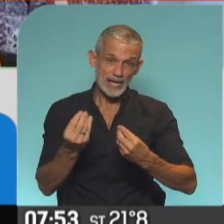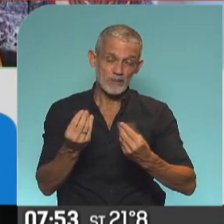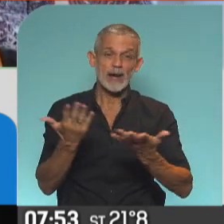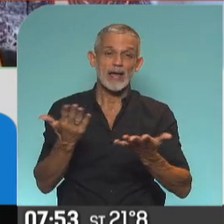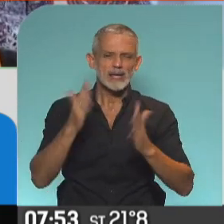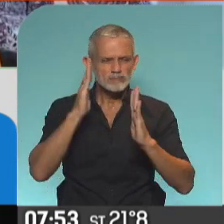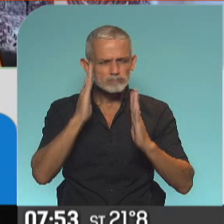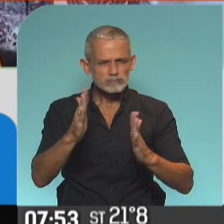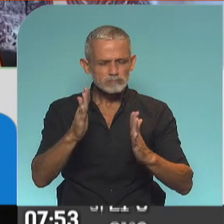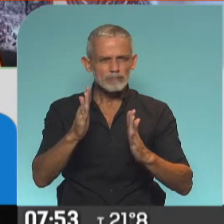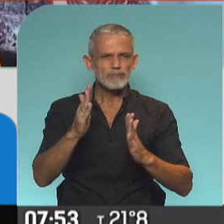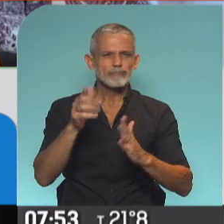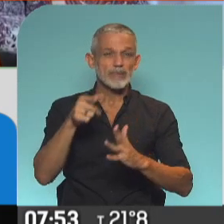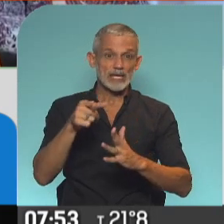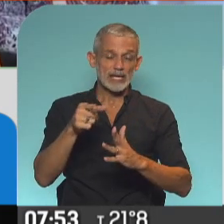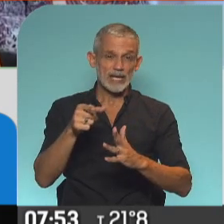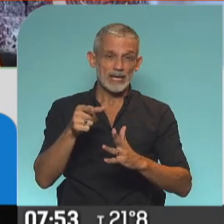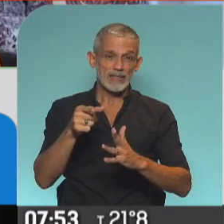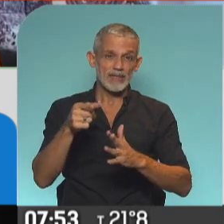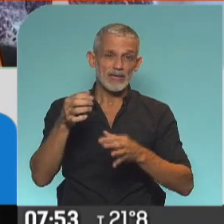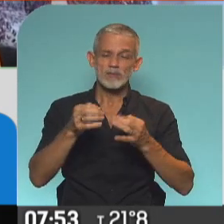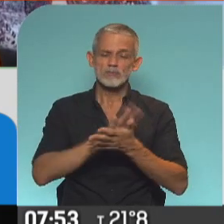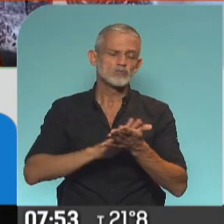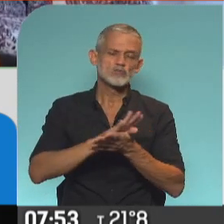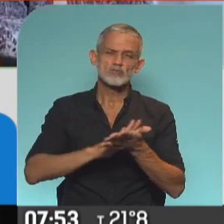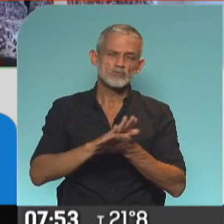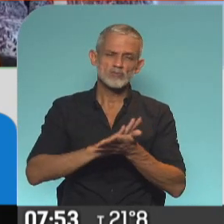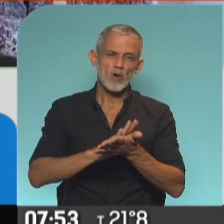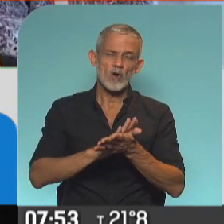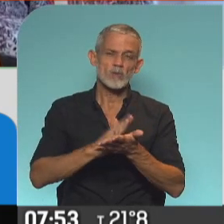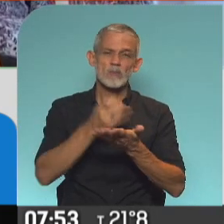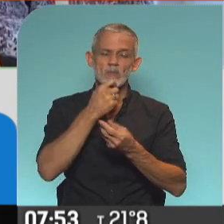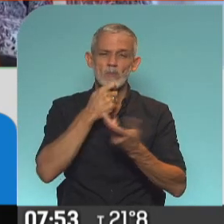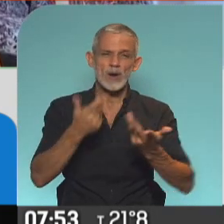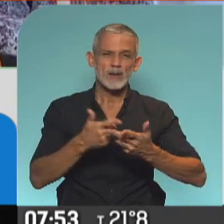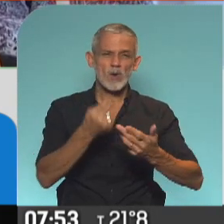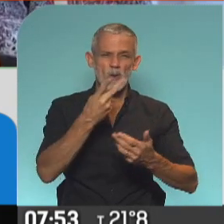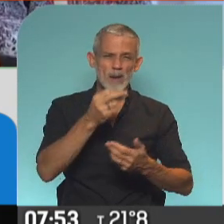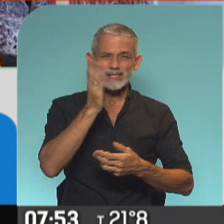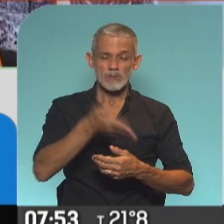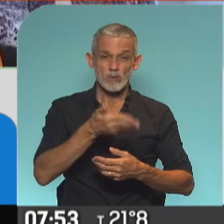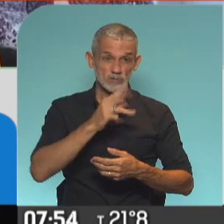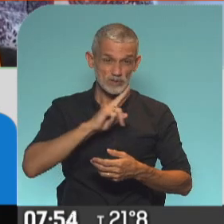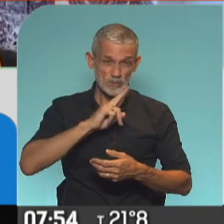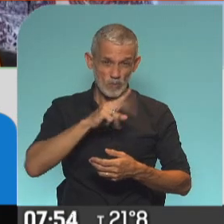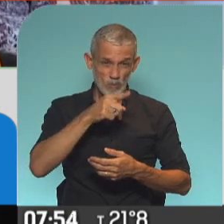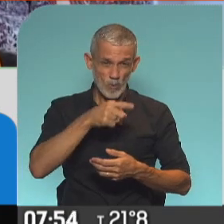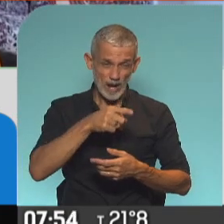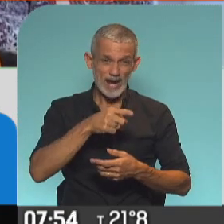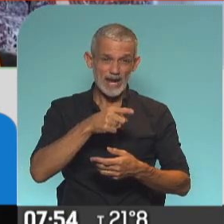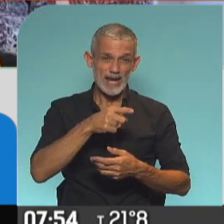menos quede completamente superada esta tragedia de que 20% de